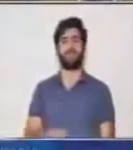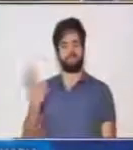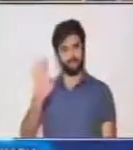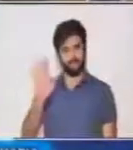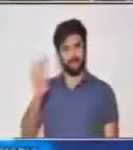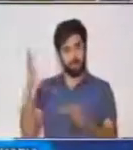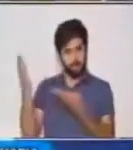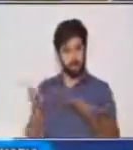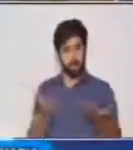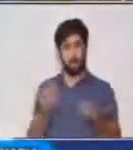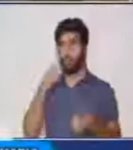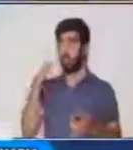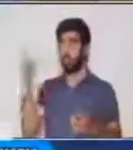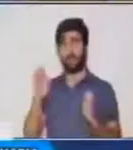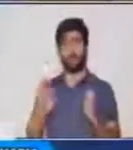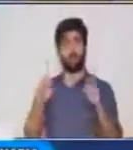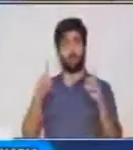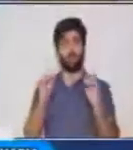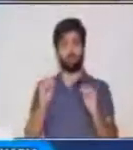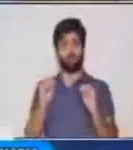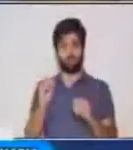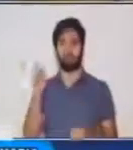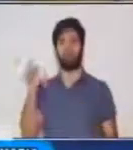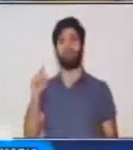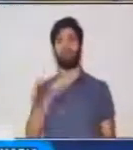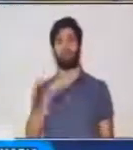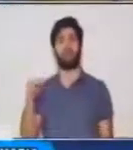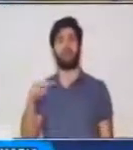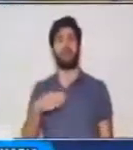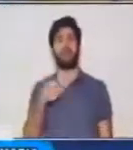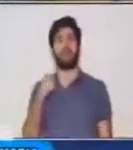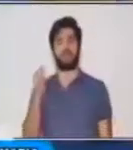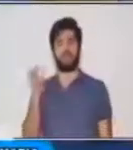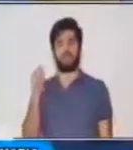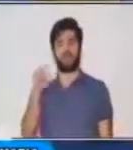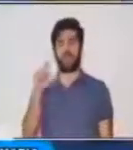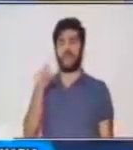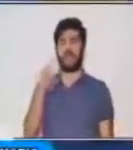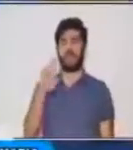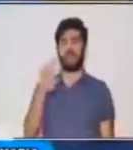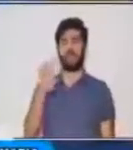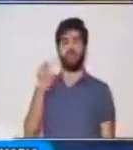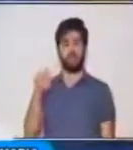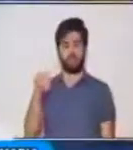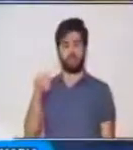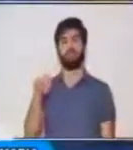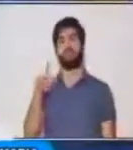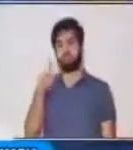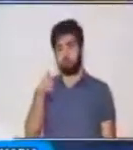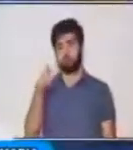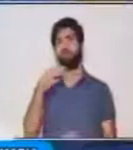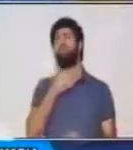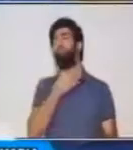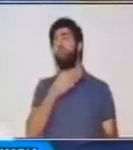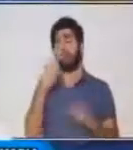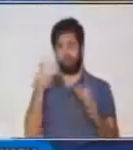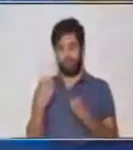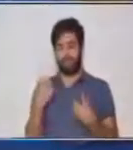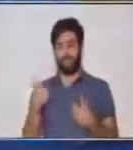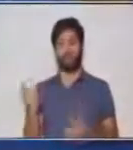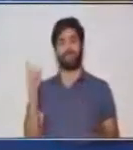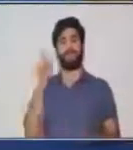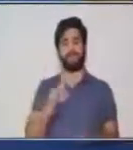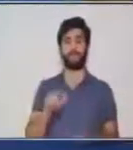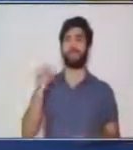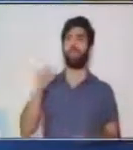Bienvenidos a este programa educativo. Mi nombre es Lauren Calderón y estoy muy a gusto de estar con ustedes nuevamente en Aprendo en Casa. En esta oportunidad voy